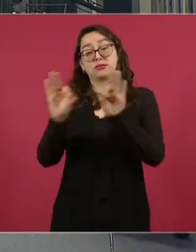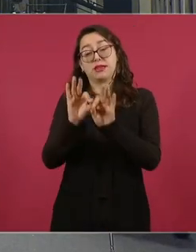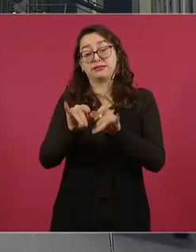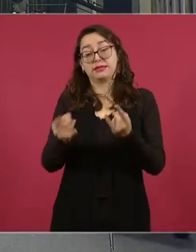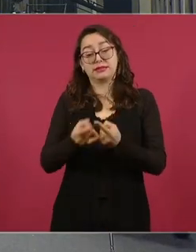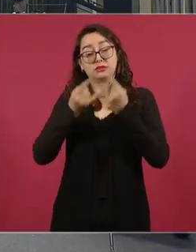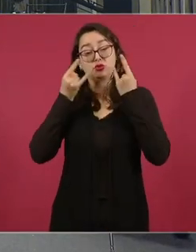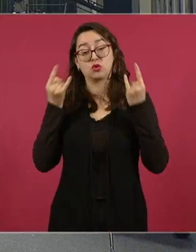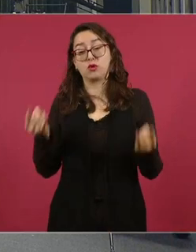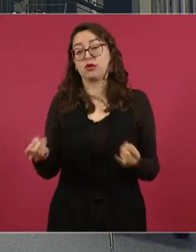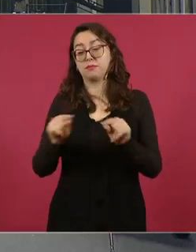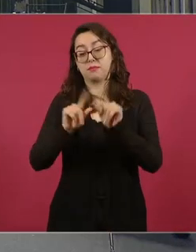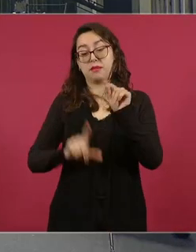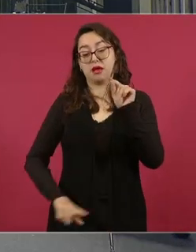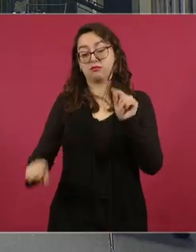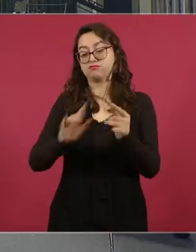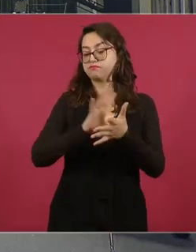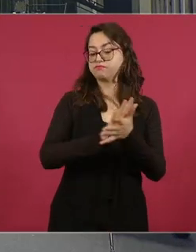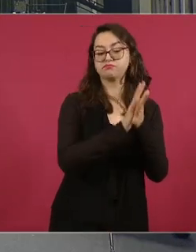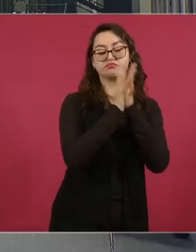importantísimo de transformación.